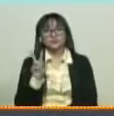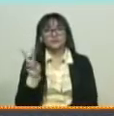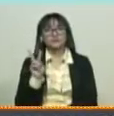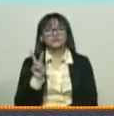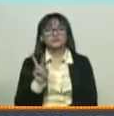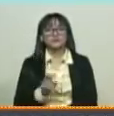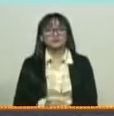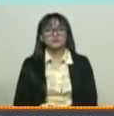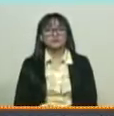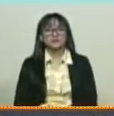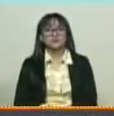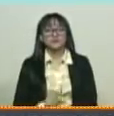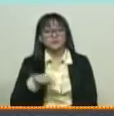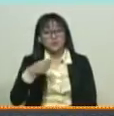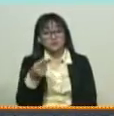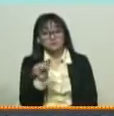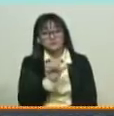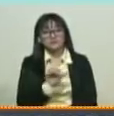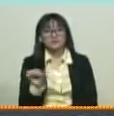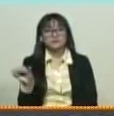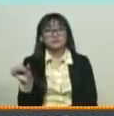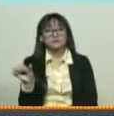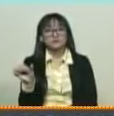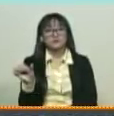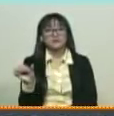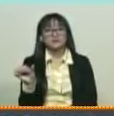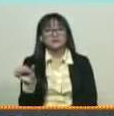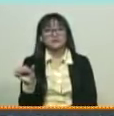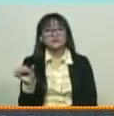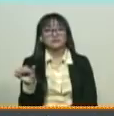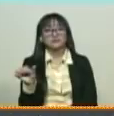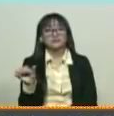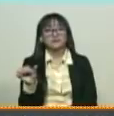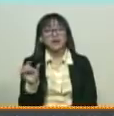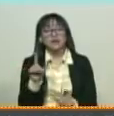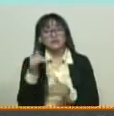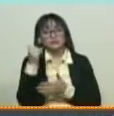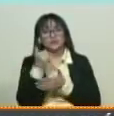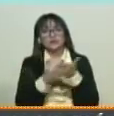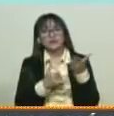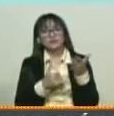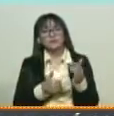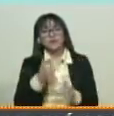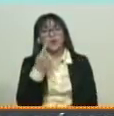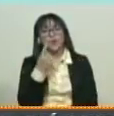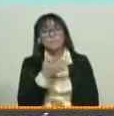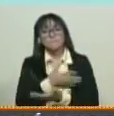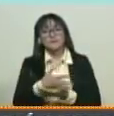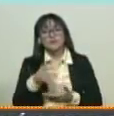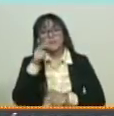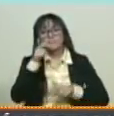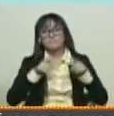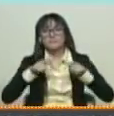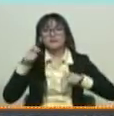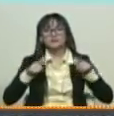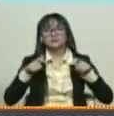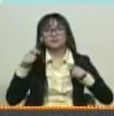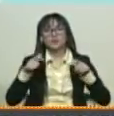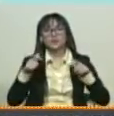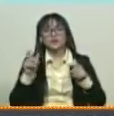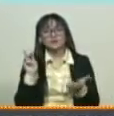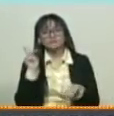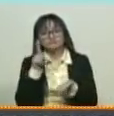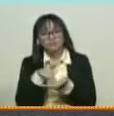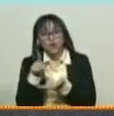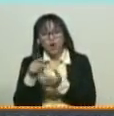Venezuela. La próxima semana ya se habrá dado el registro de más de 1 millón de personas que han acudido